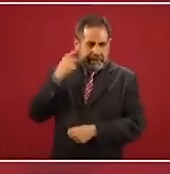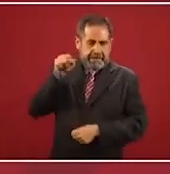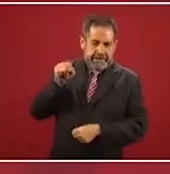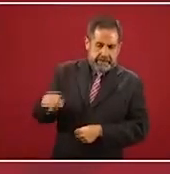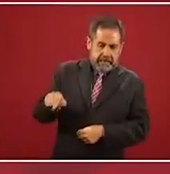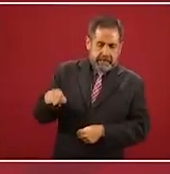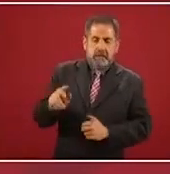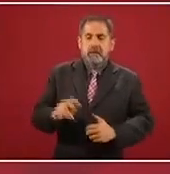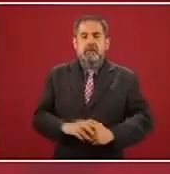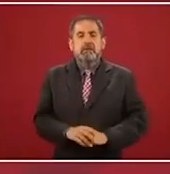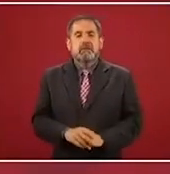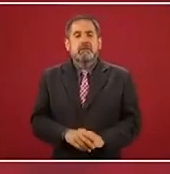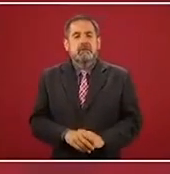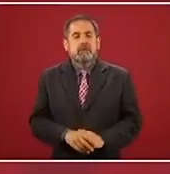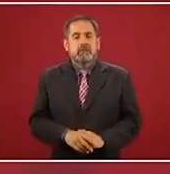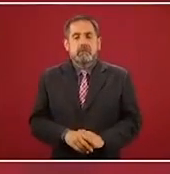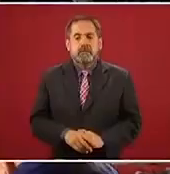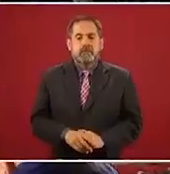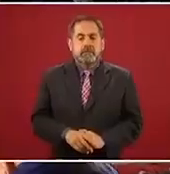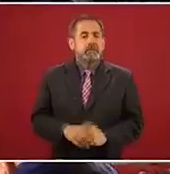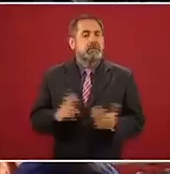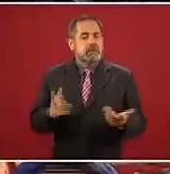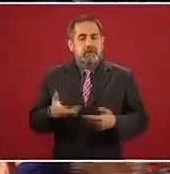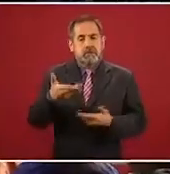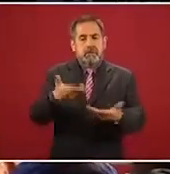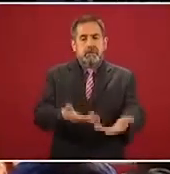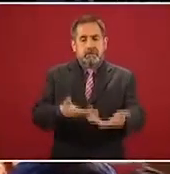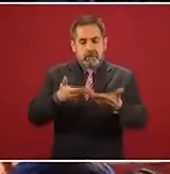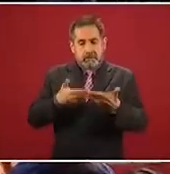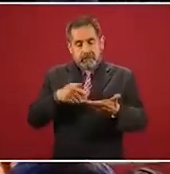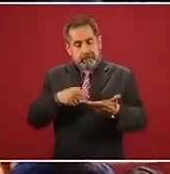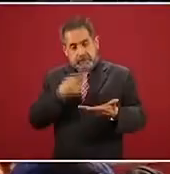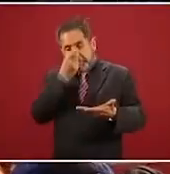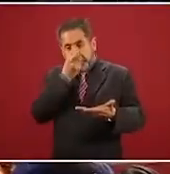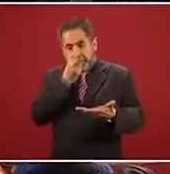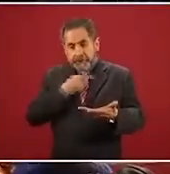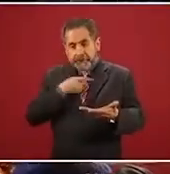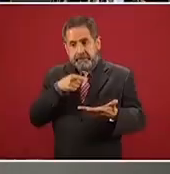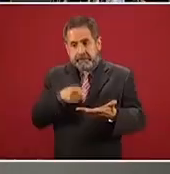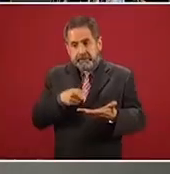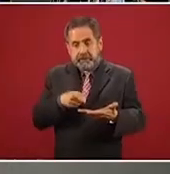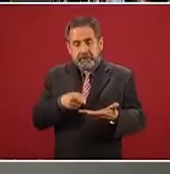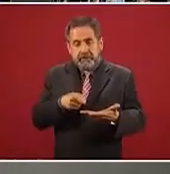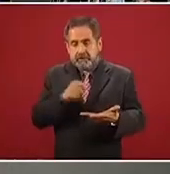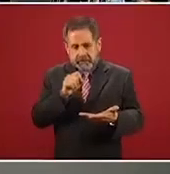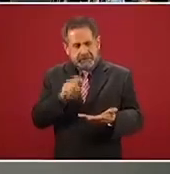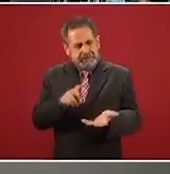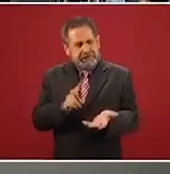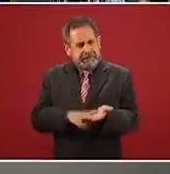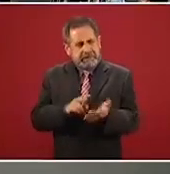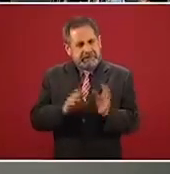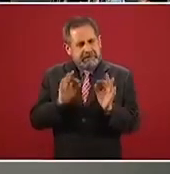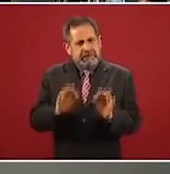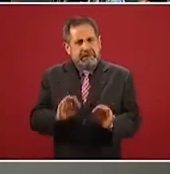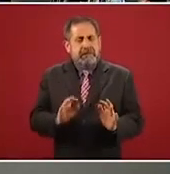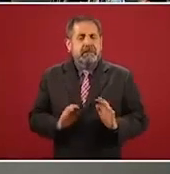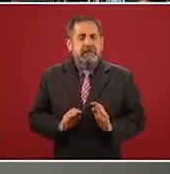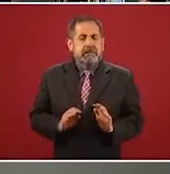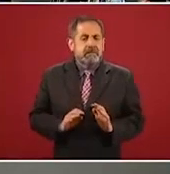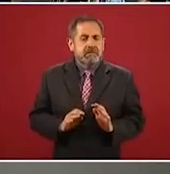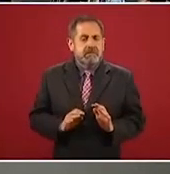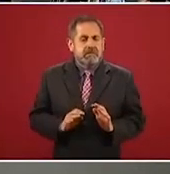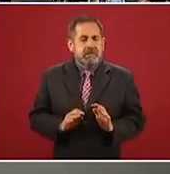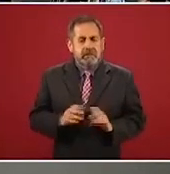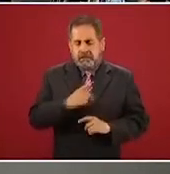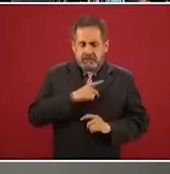Entonces, lo que tú planteas es válido, ¿sí? Hay